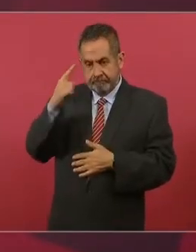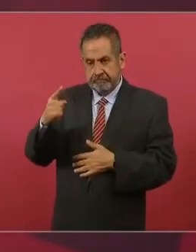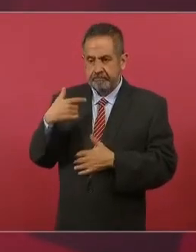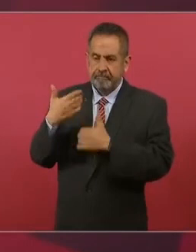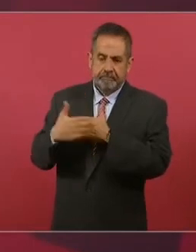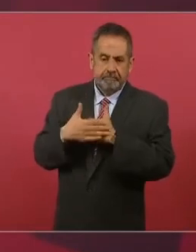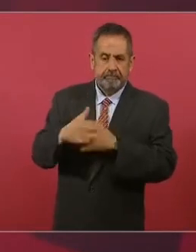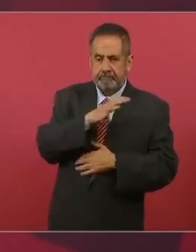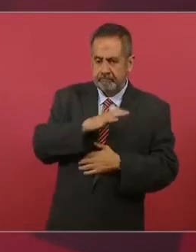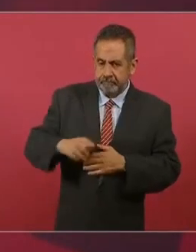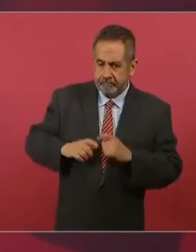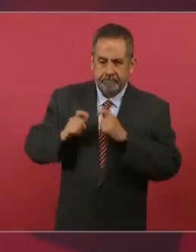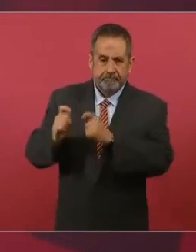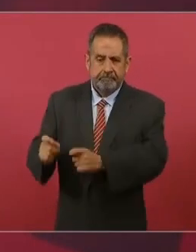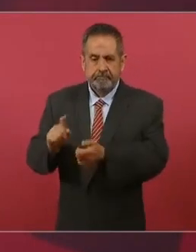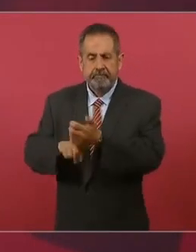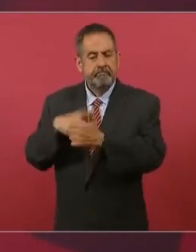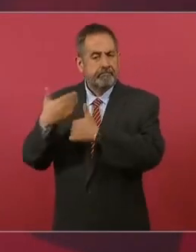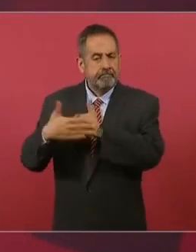sustituto,